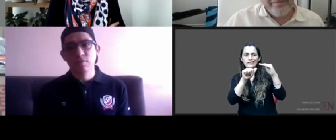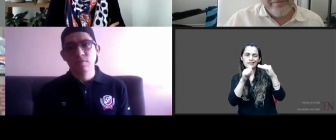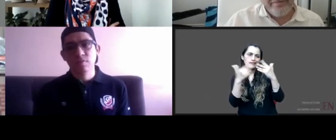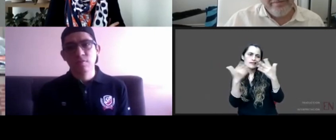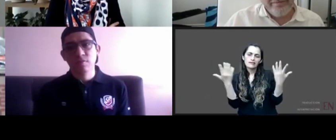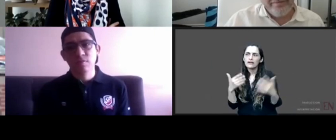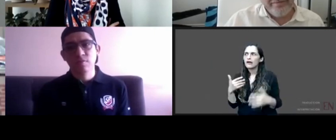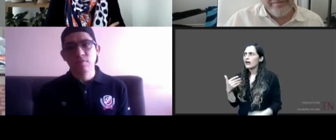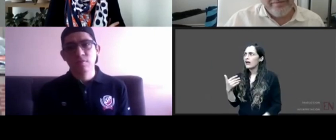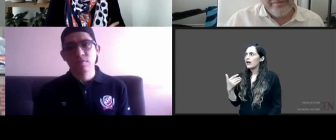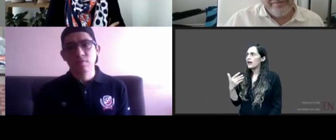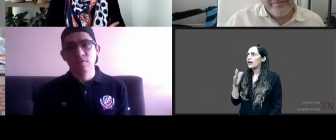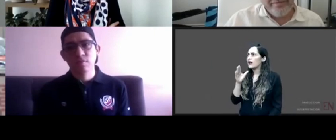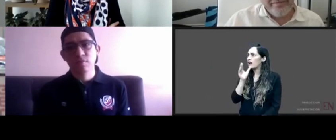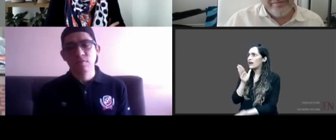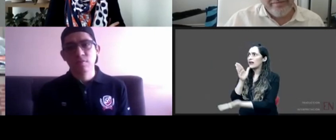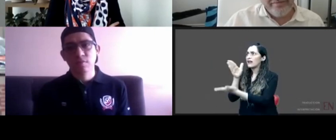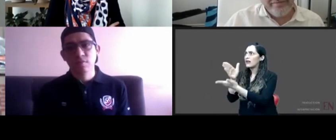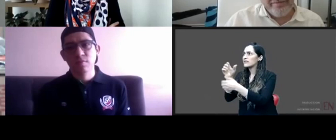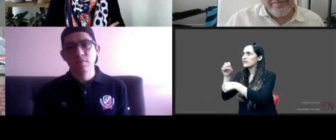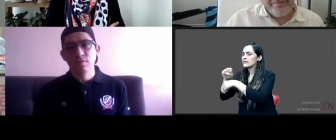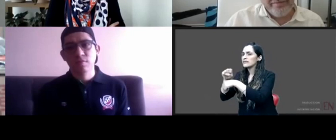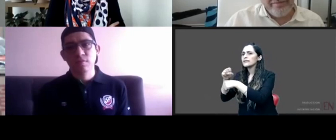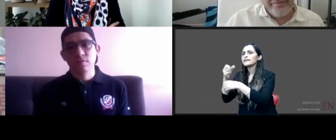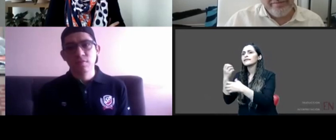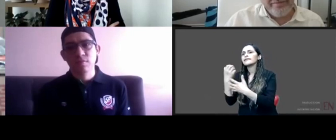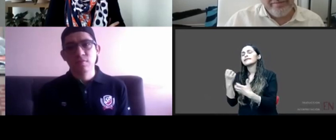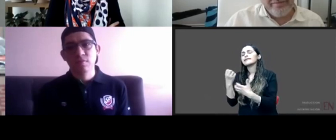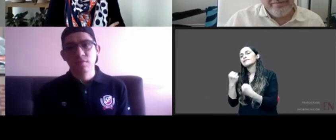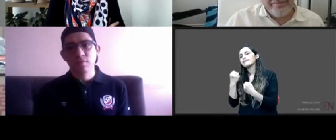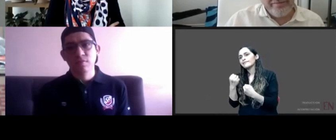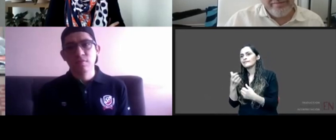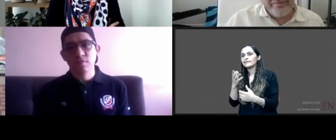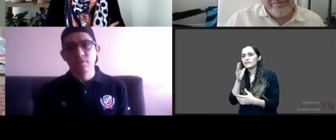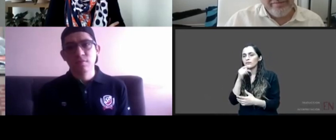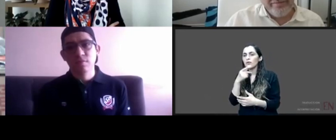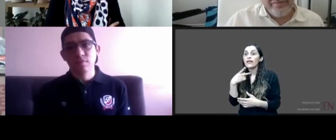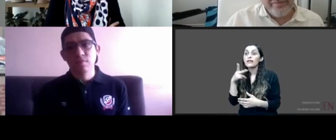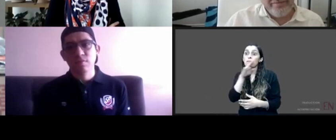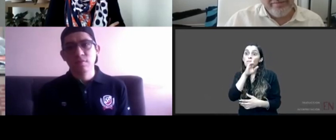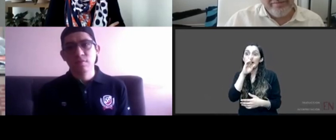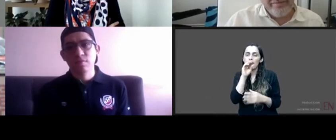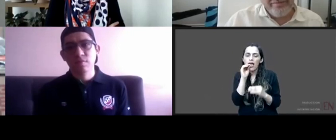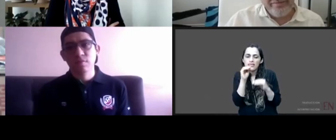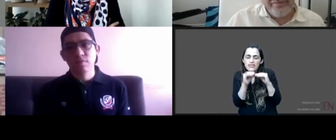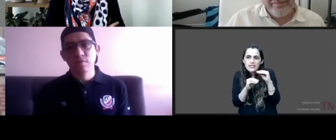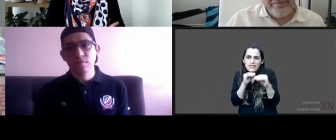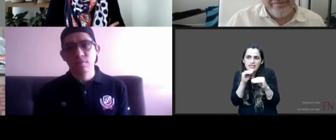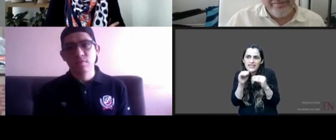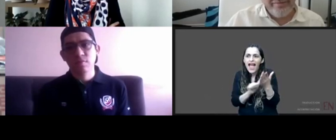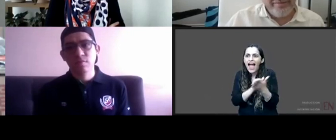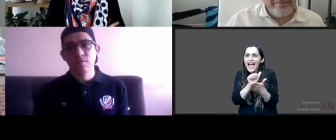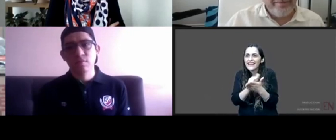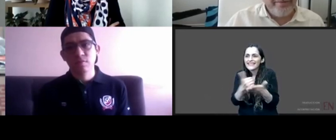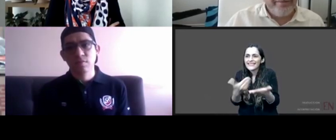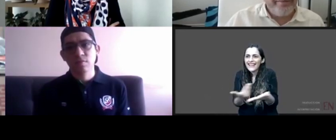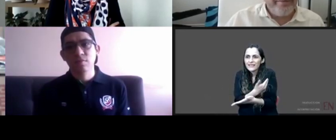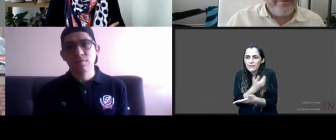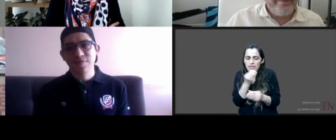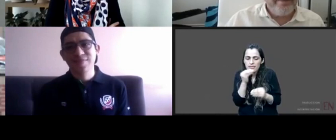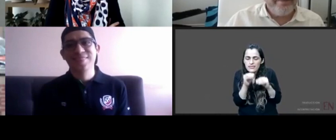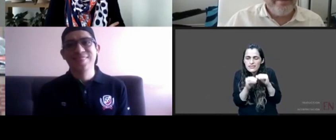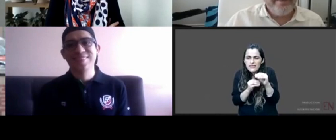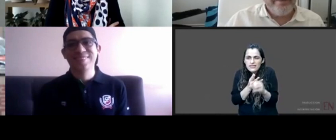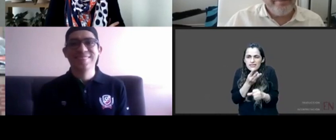trataron de falsificar, o sea, mi acta de nacimiento y no, pues las autoridades